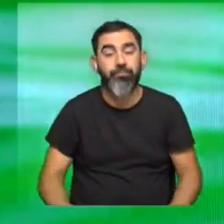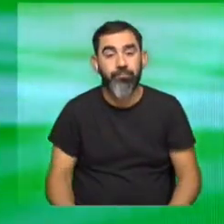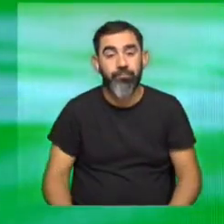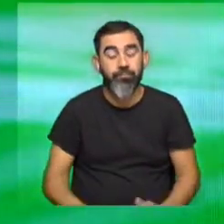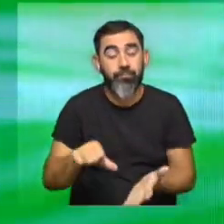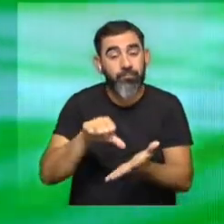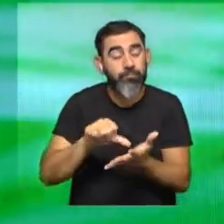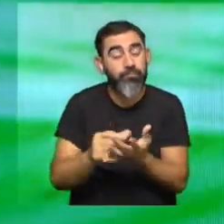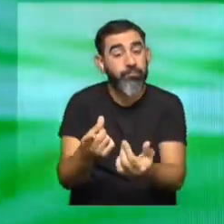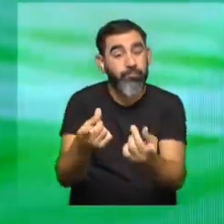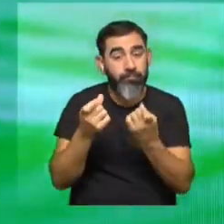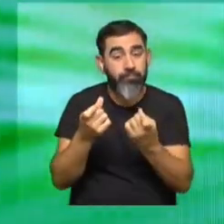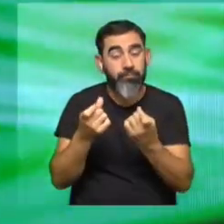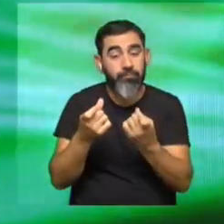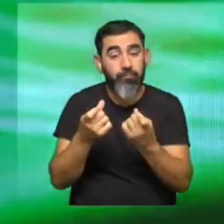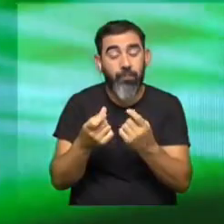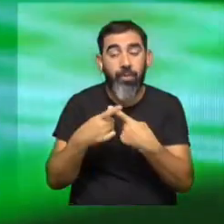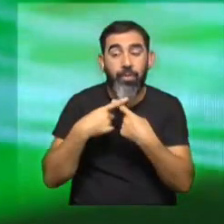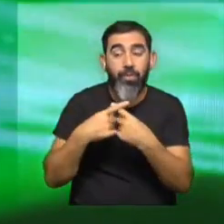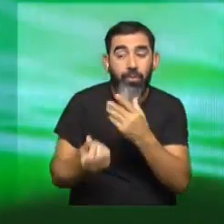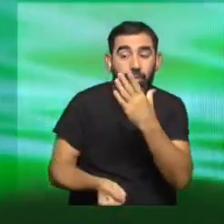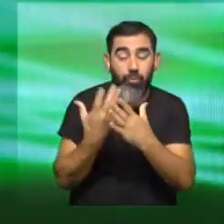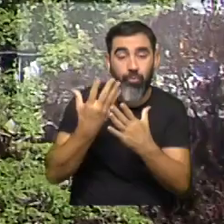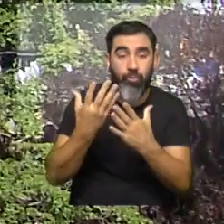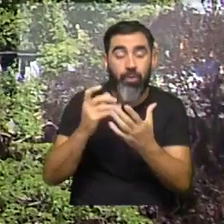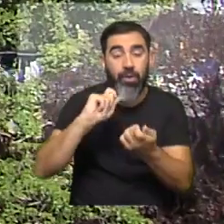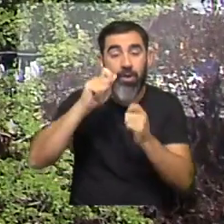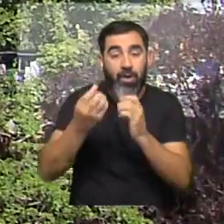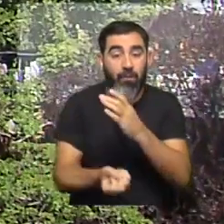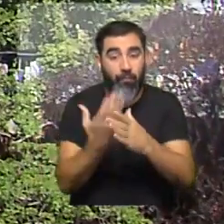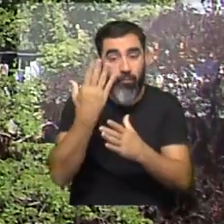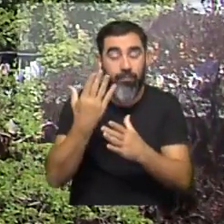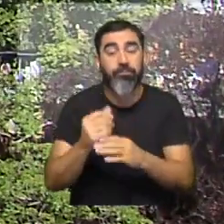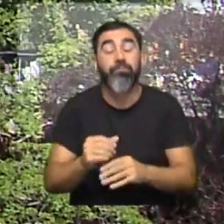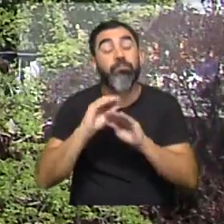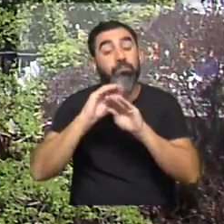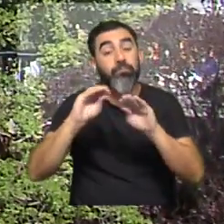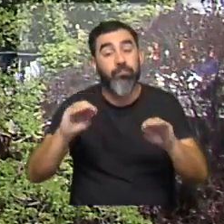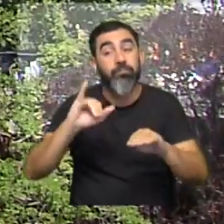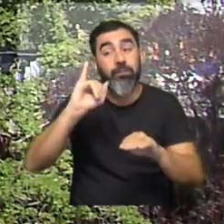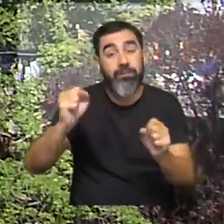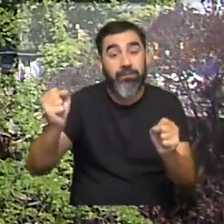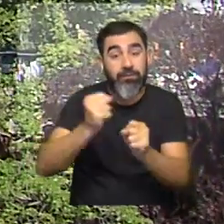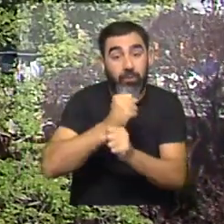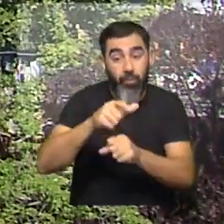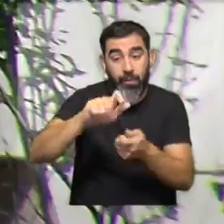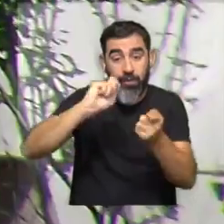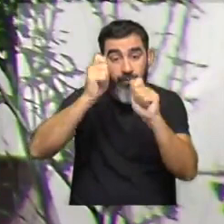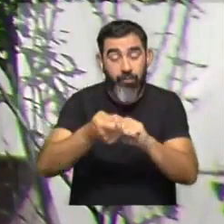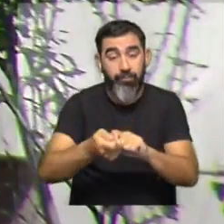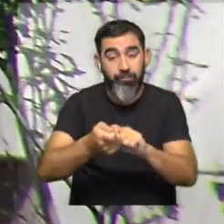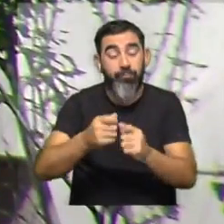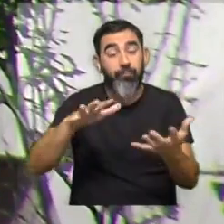país precisa una nueva discusión y una nueva reforma. Bay advierte que de aprobarse esta reforma se dará